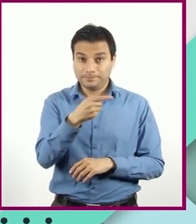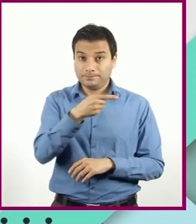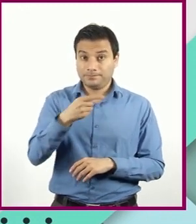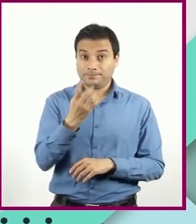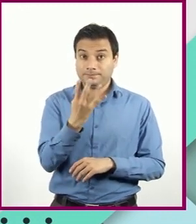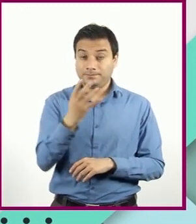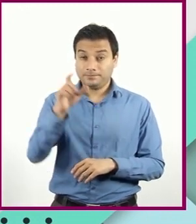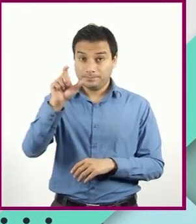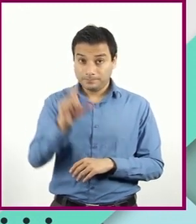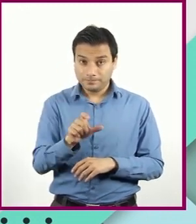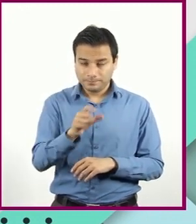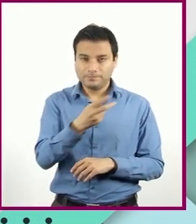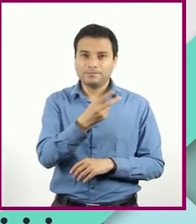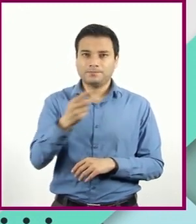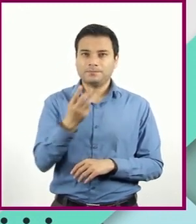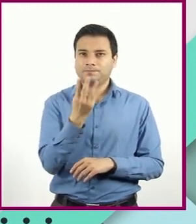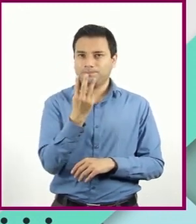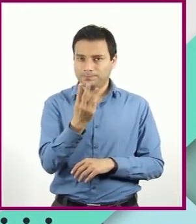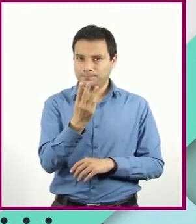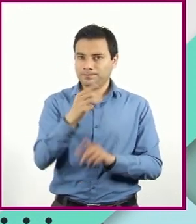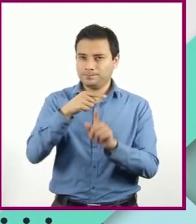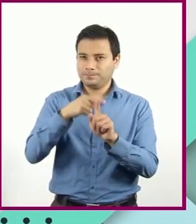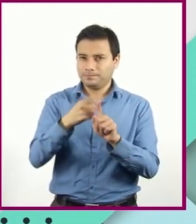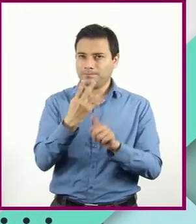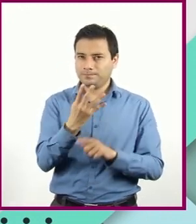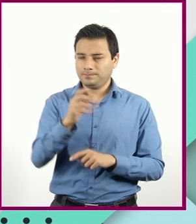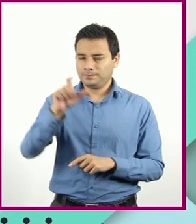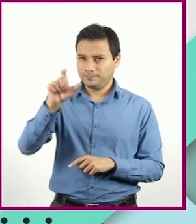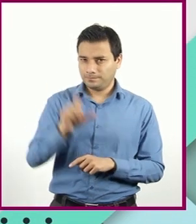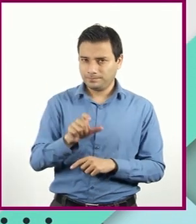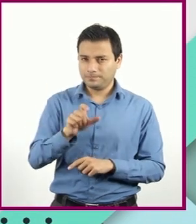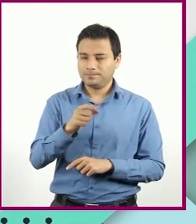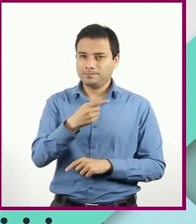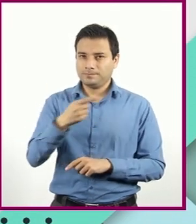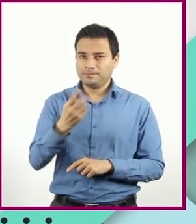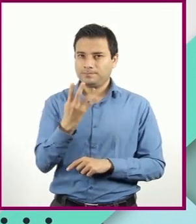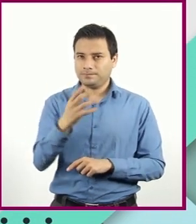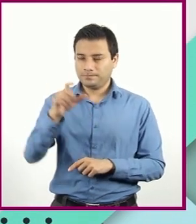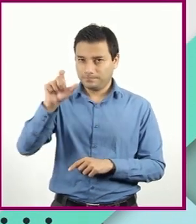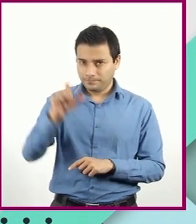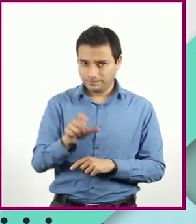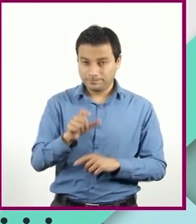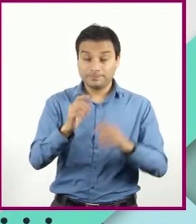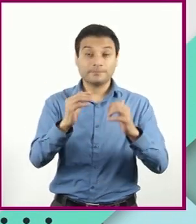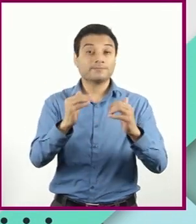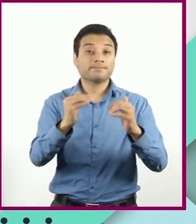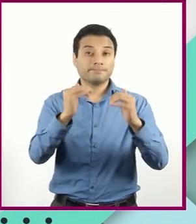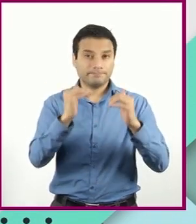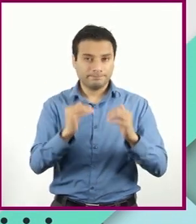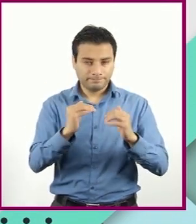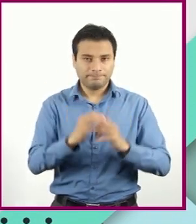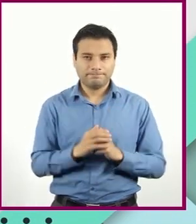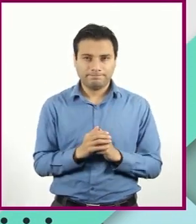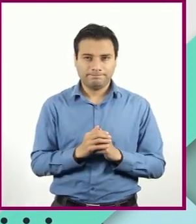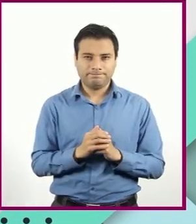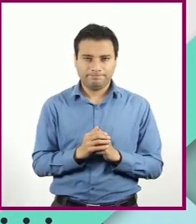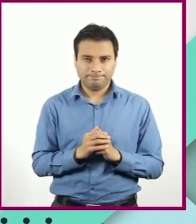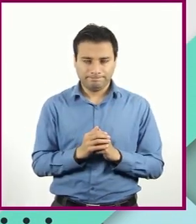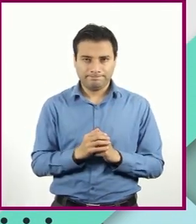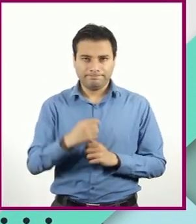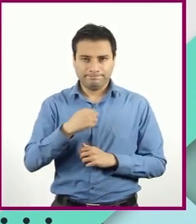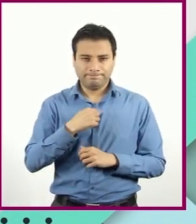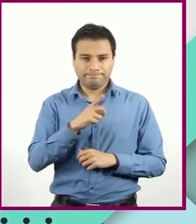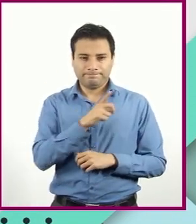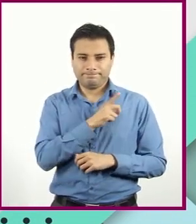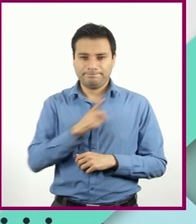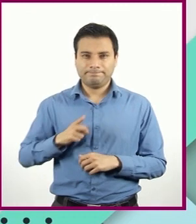es igual a 3 más 4x menos 4x. A continuación, debemos agrupar los términos con la